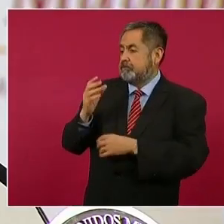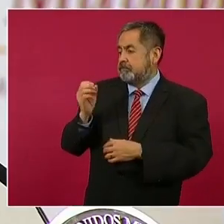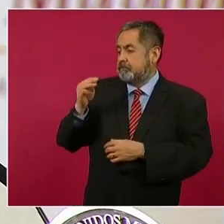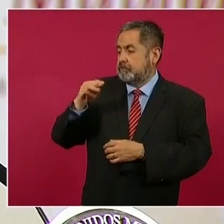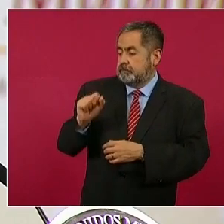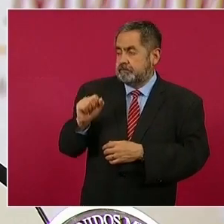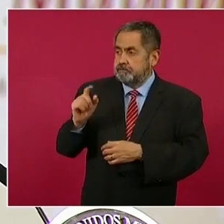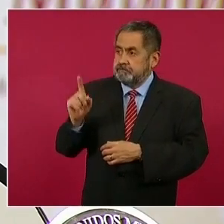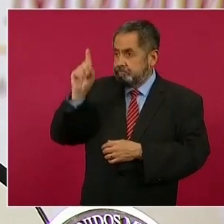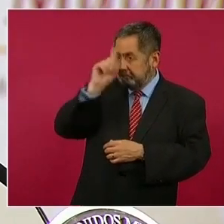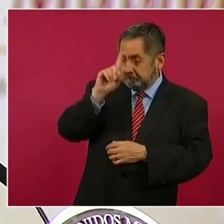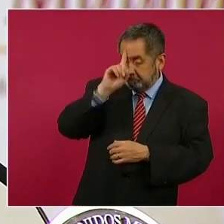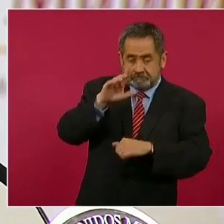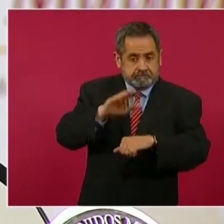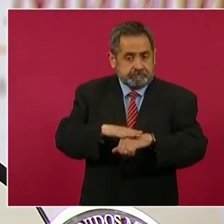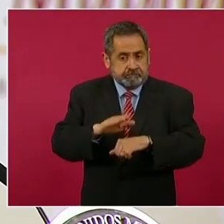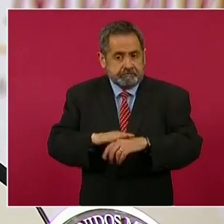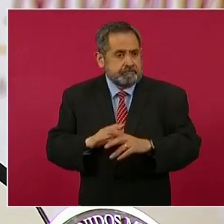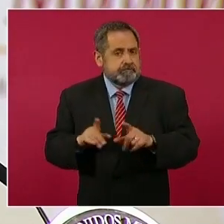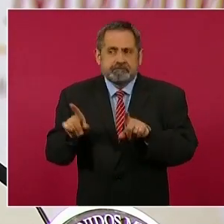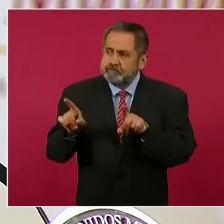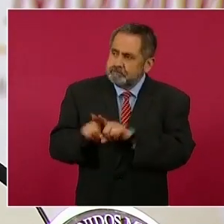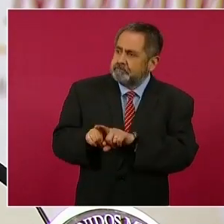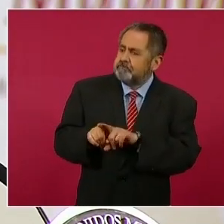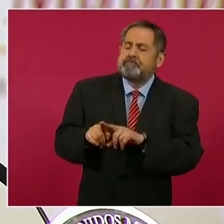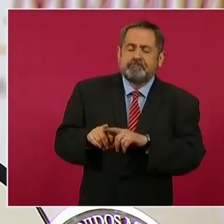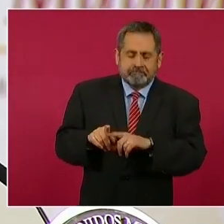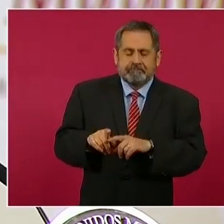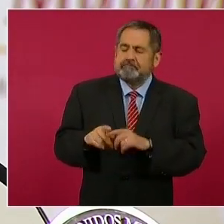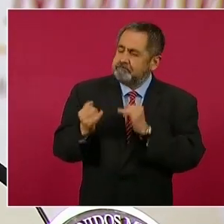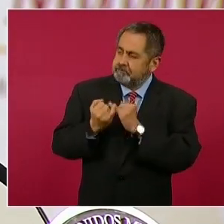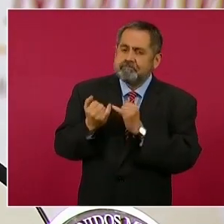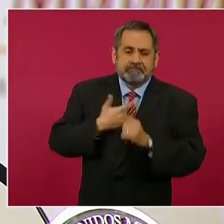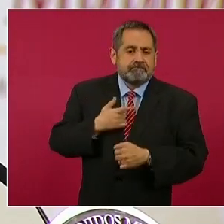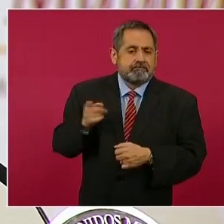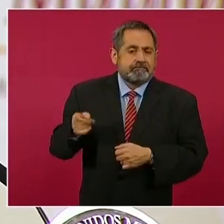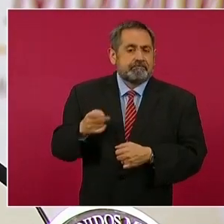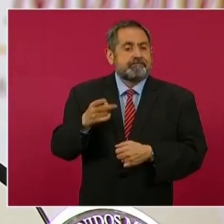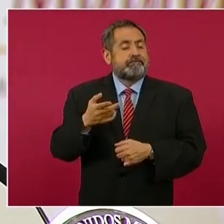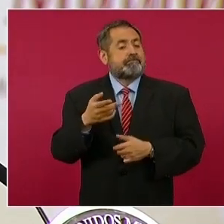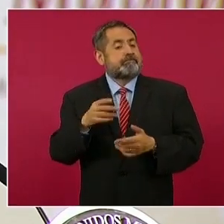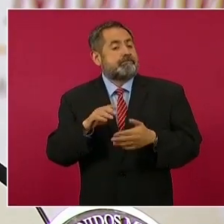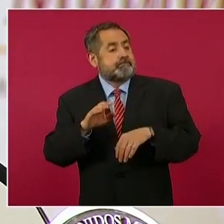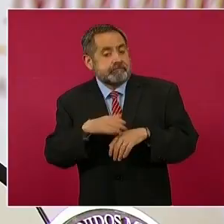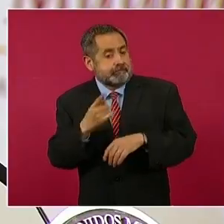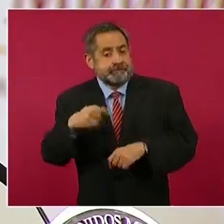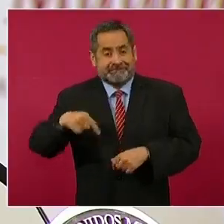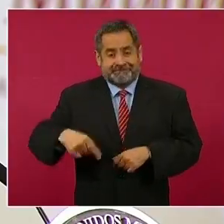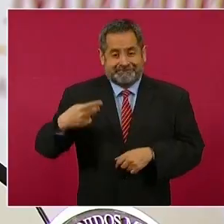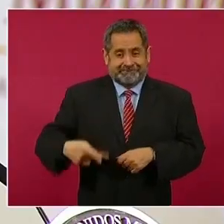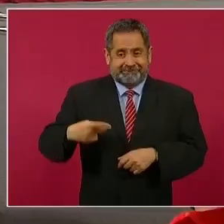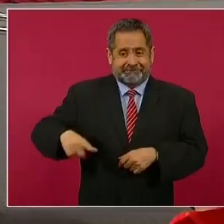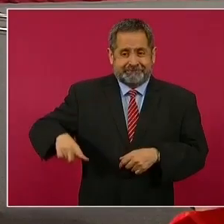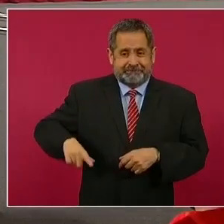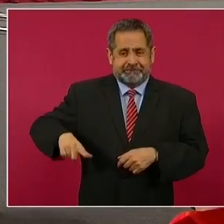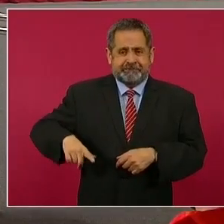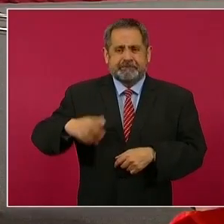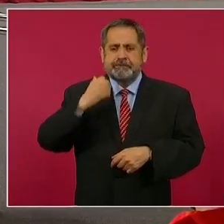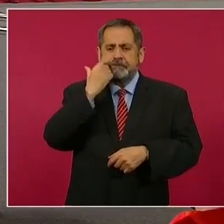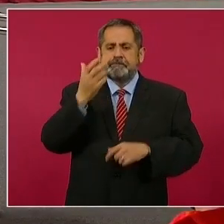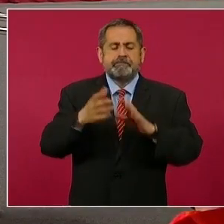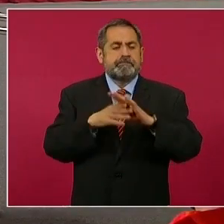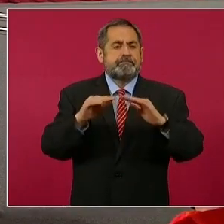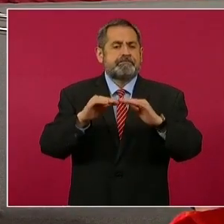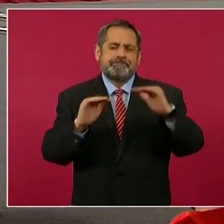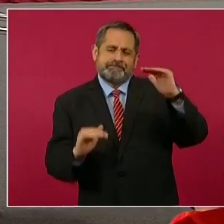en particular porque, como hemos mencionado, la política general de este gobierno busca quitar la